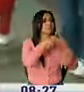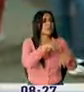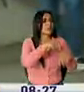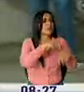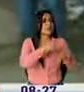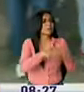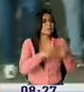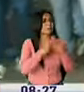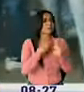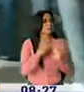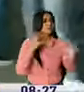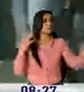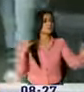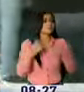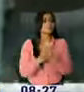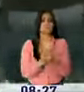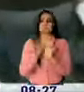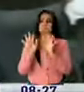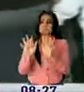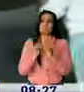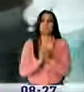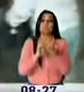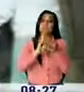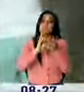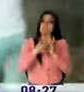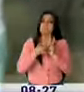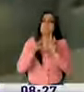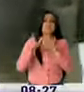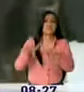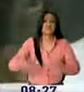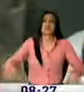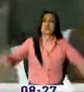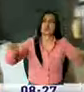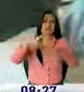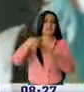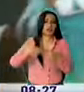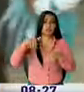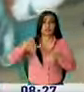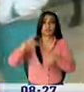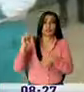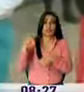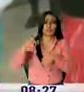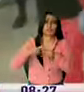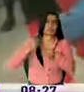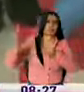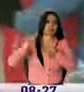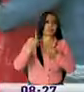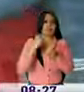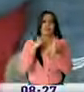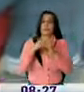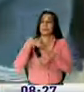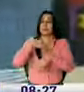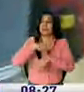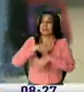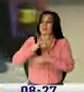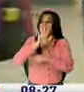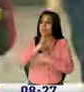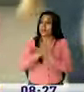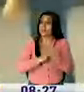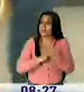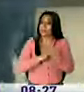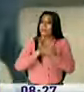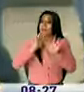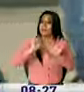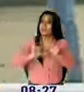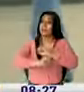Tingo? Verá, los vecinos vienen de todas partes del Distrito Metropolitano. Más o menos ellos llegan a partir de las 5:30, 6 de la mañana para hacer